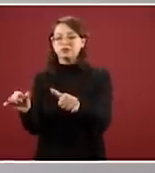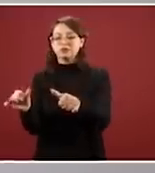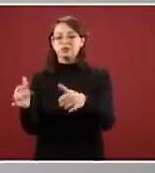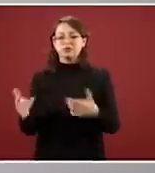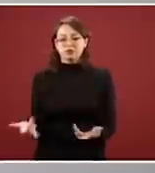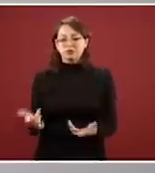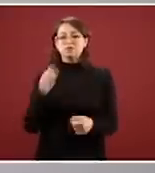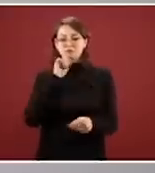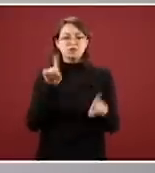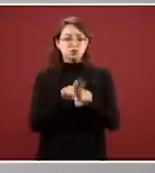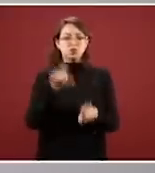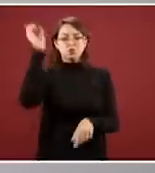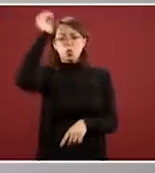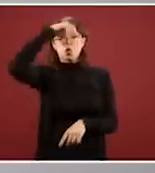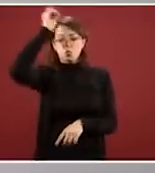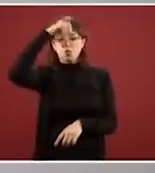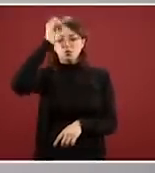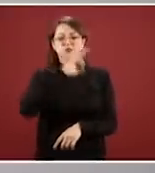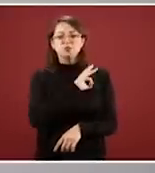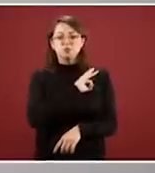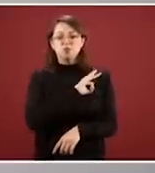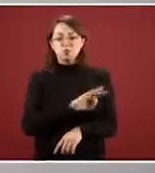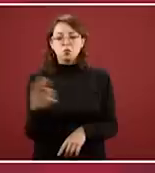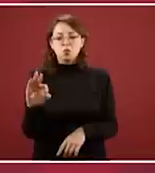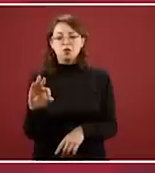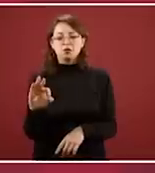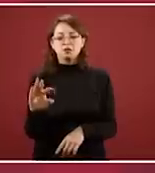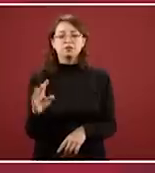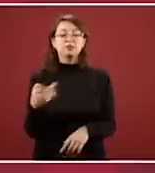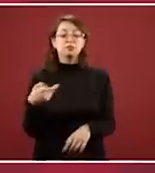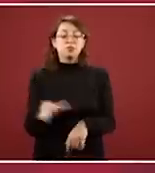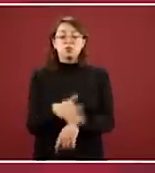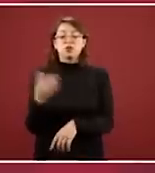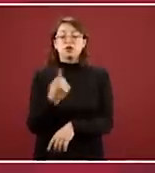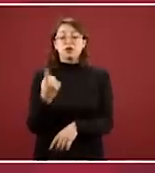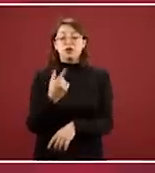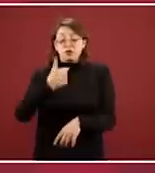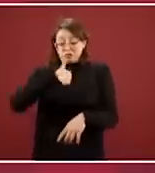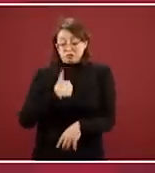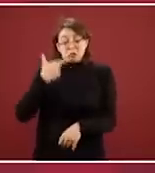opinando, porque también para eso hay instancias